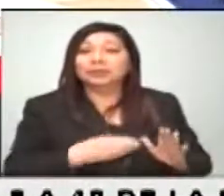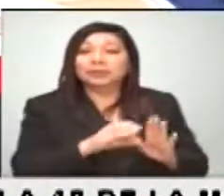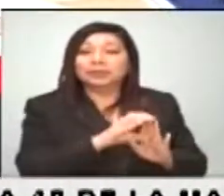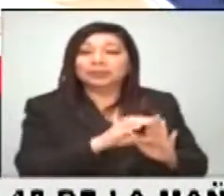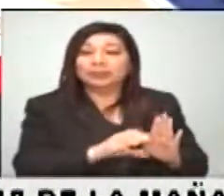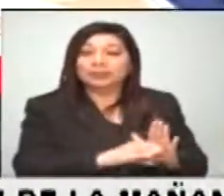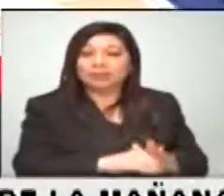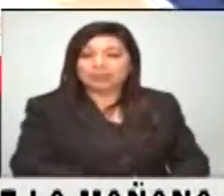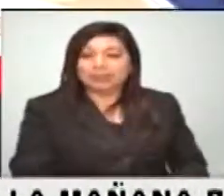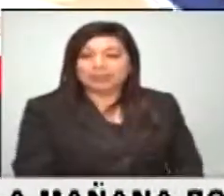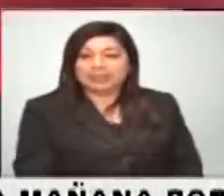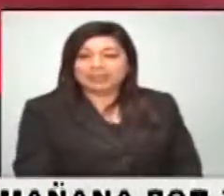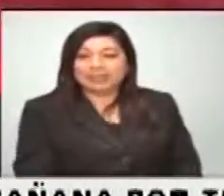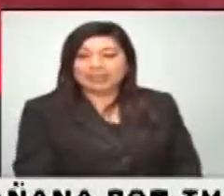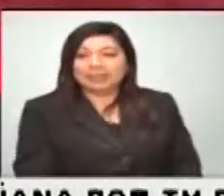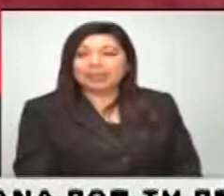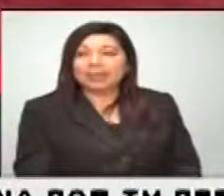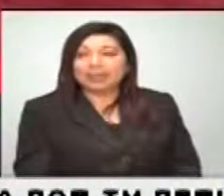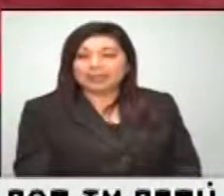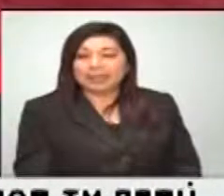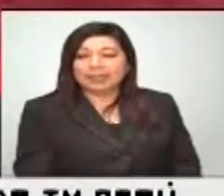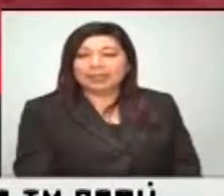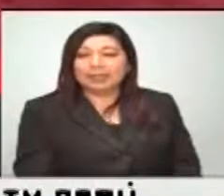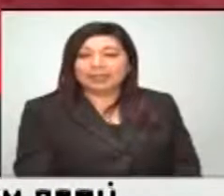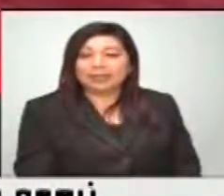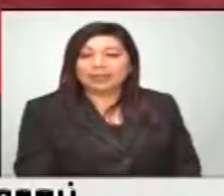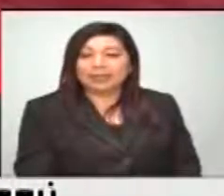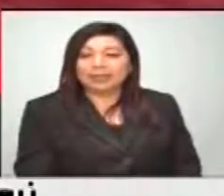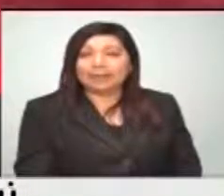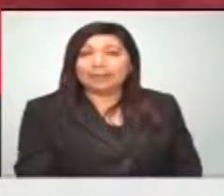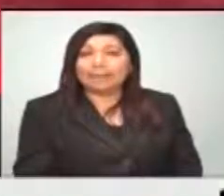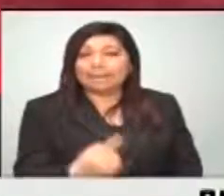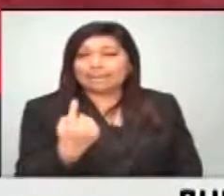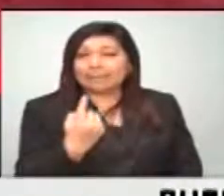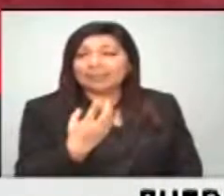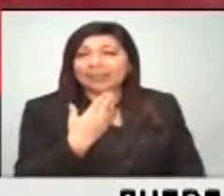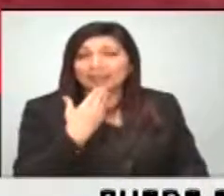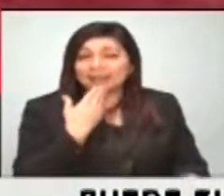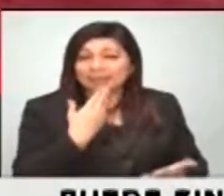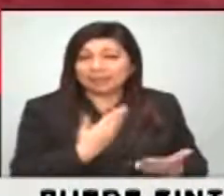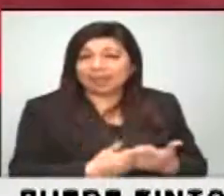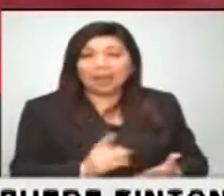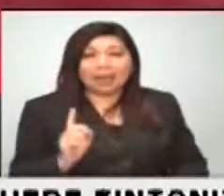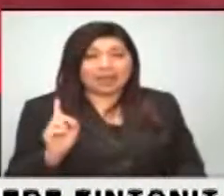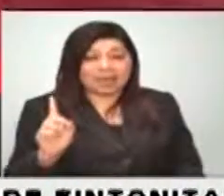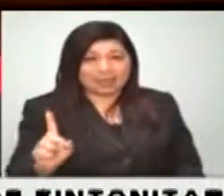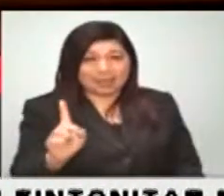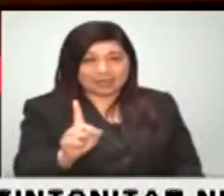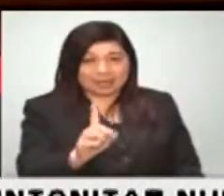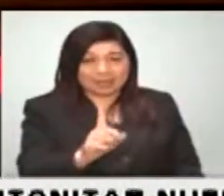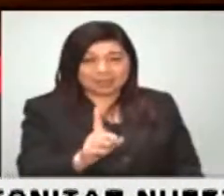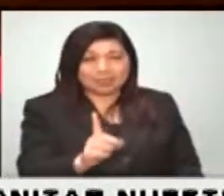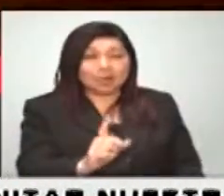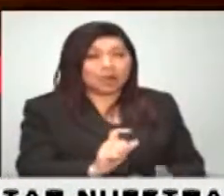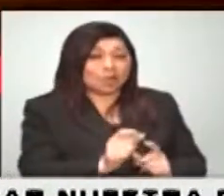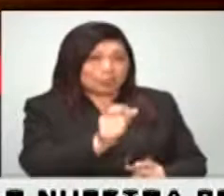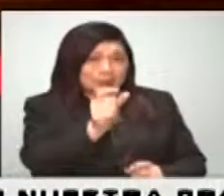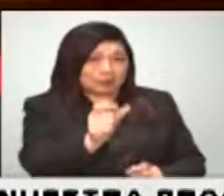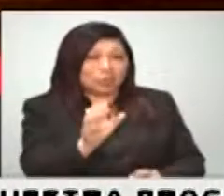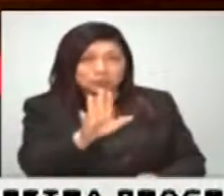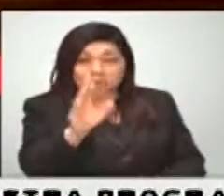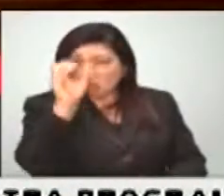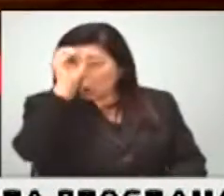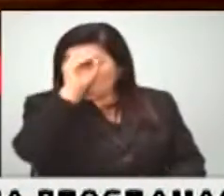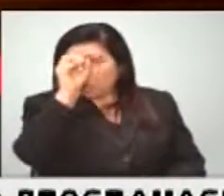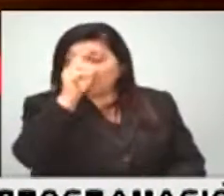Constitución. Gracias, presidente. Presidente, en primer lugar, agradecer a cada uno de los colegas sus